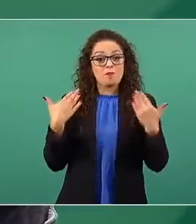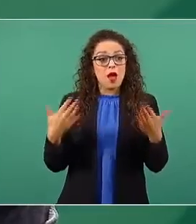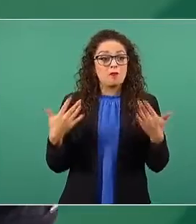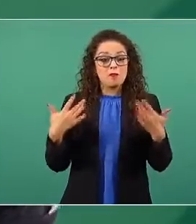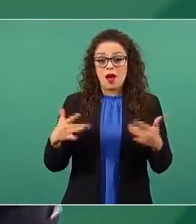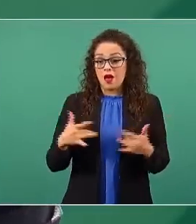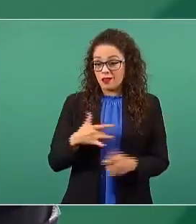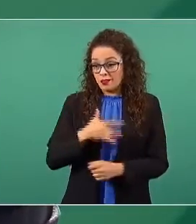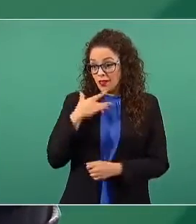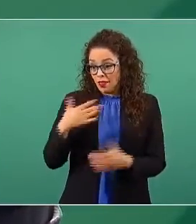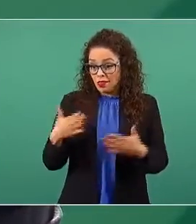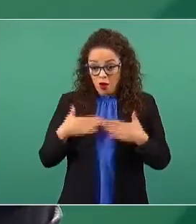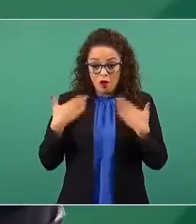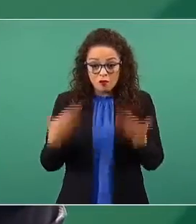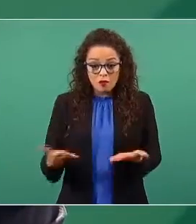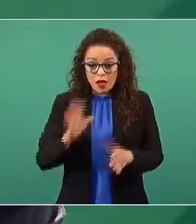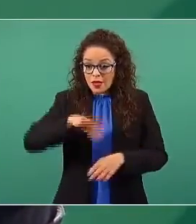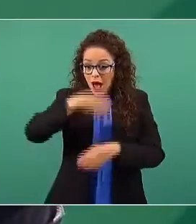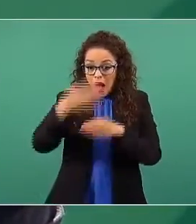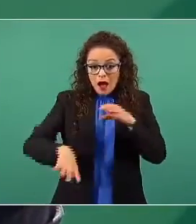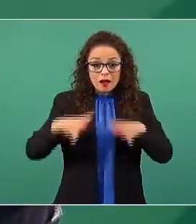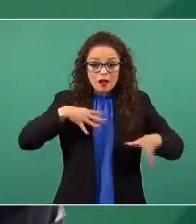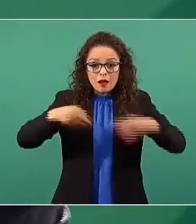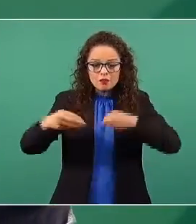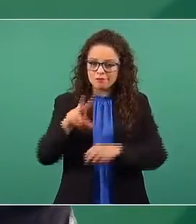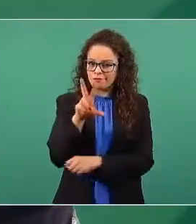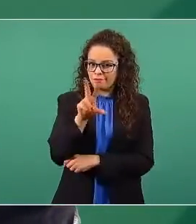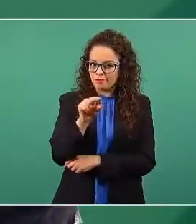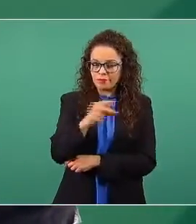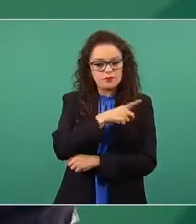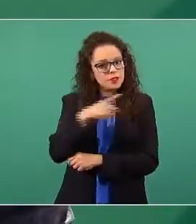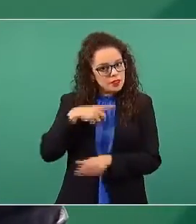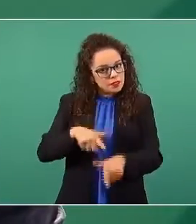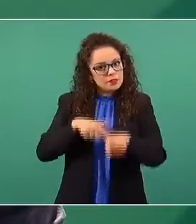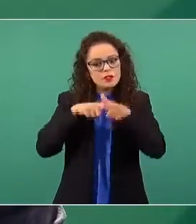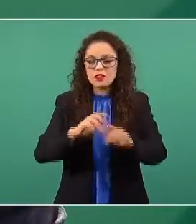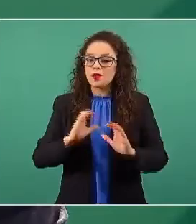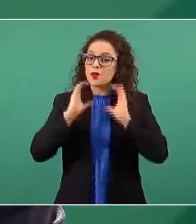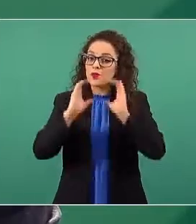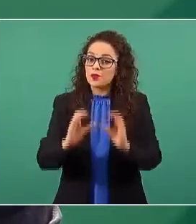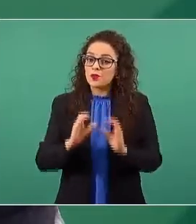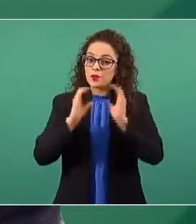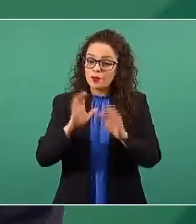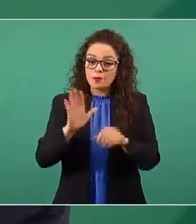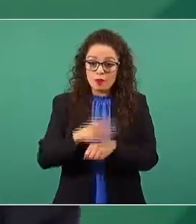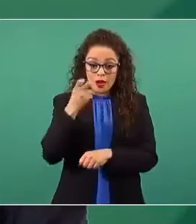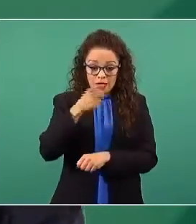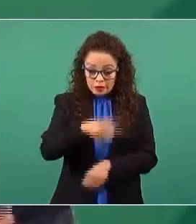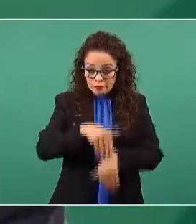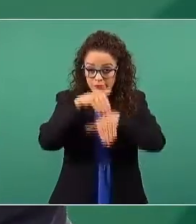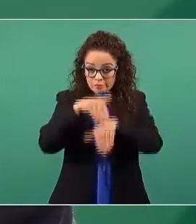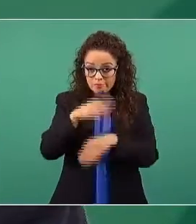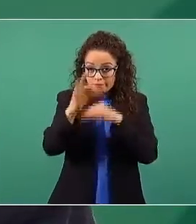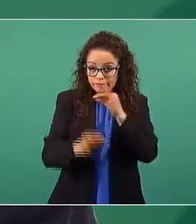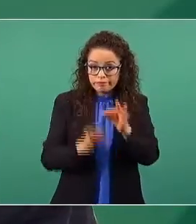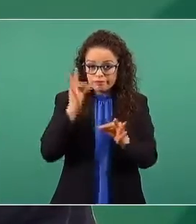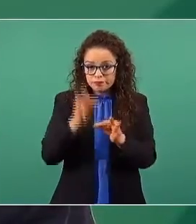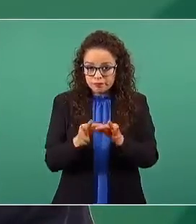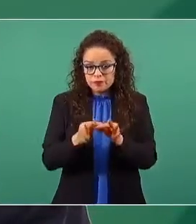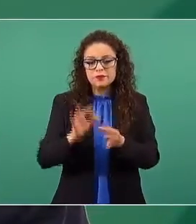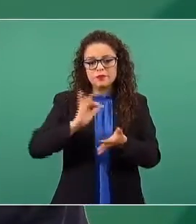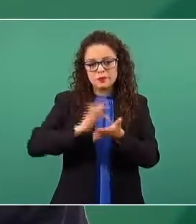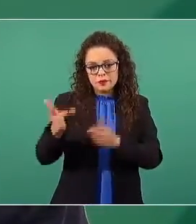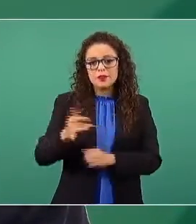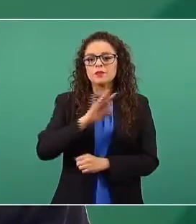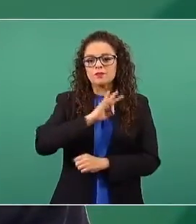que la epidemia se acabó y a relajar las medidas de prevención, porque son justamente esas medidas, el cumplimiento de esas medidas, lo que ha logrado el